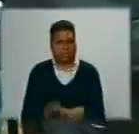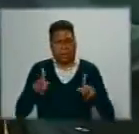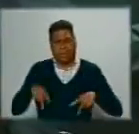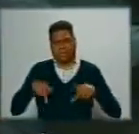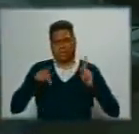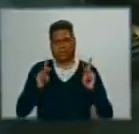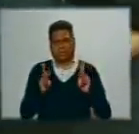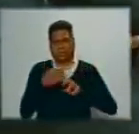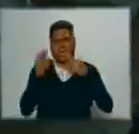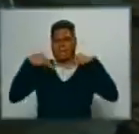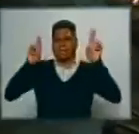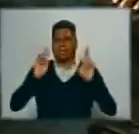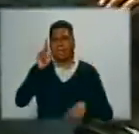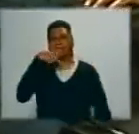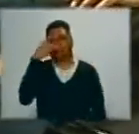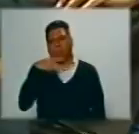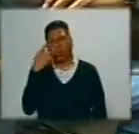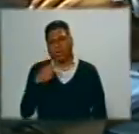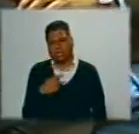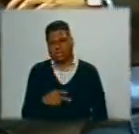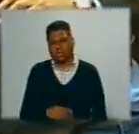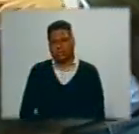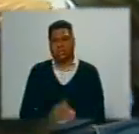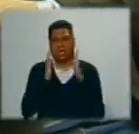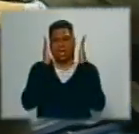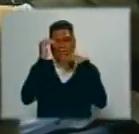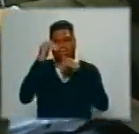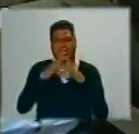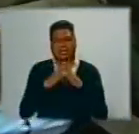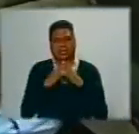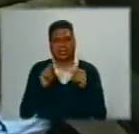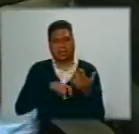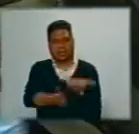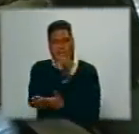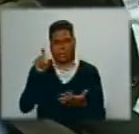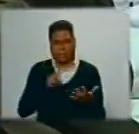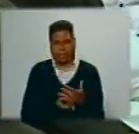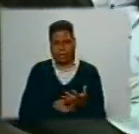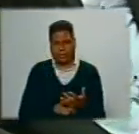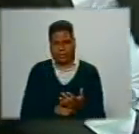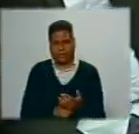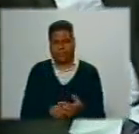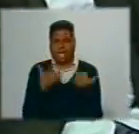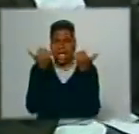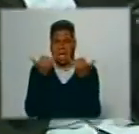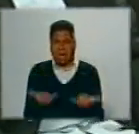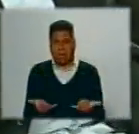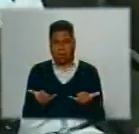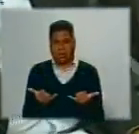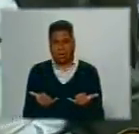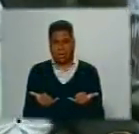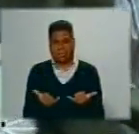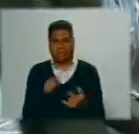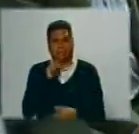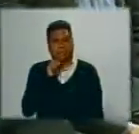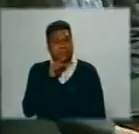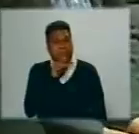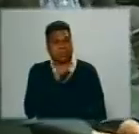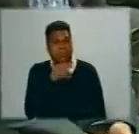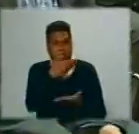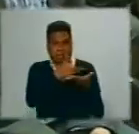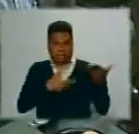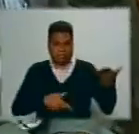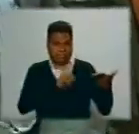son mecanismos políticos que deben atenderse sucesivamente. Actualmente, ese mecanismo, a solicitud